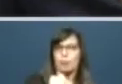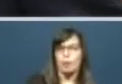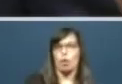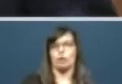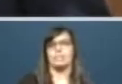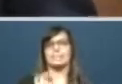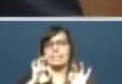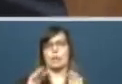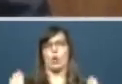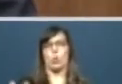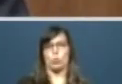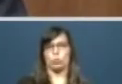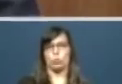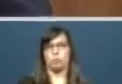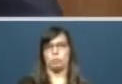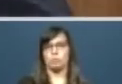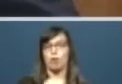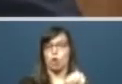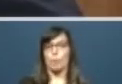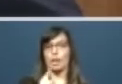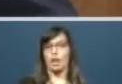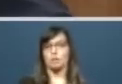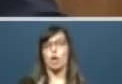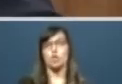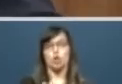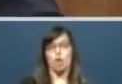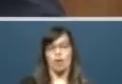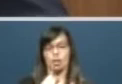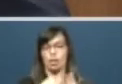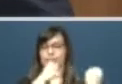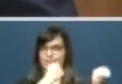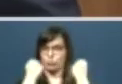la económica la social y la institucional